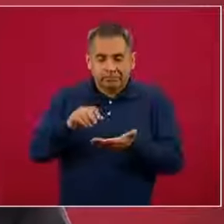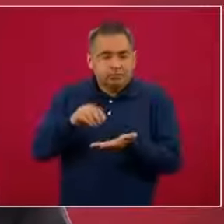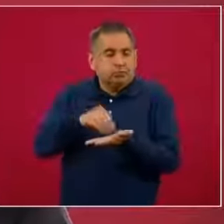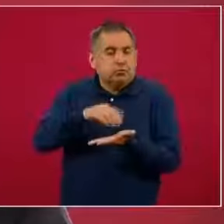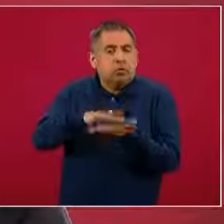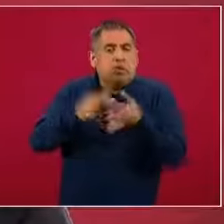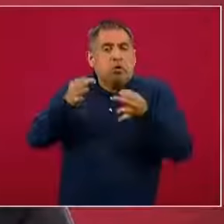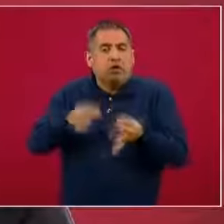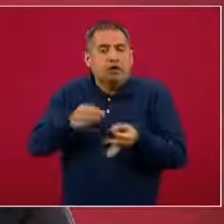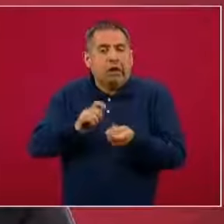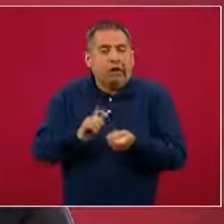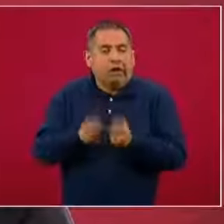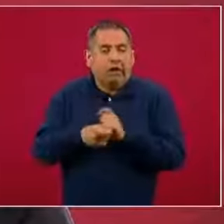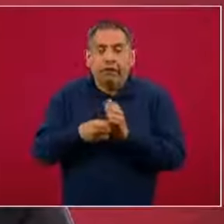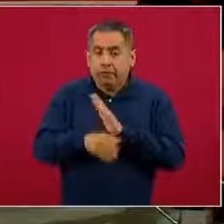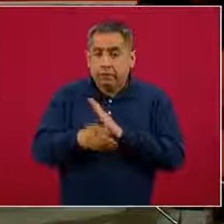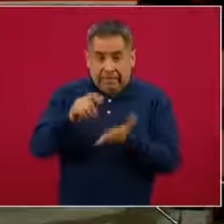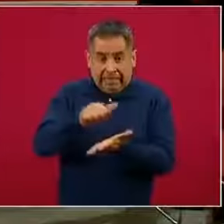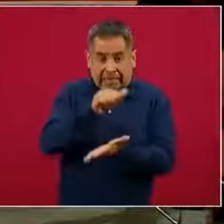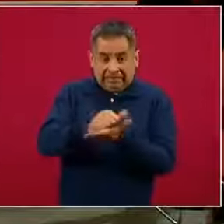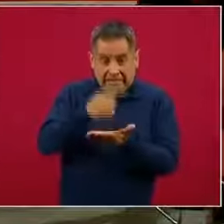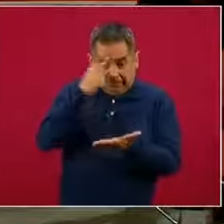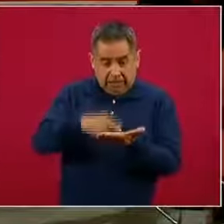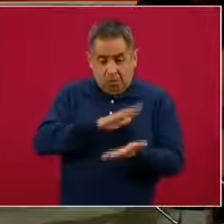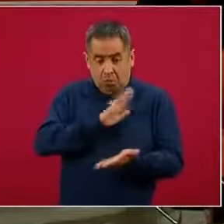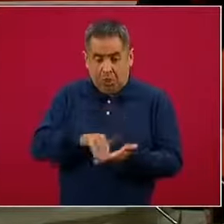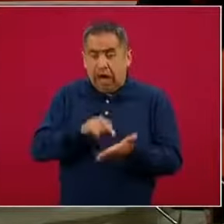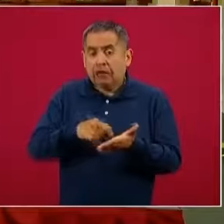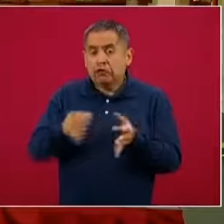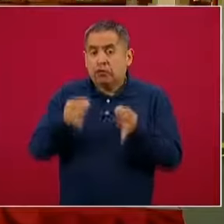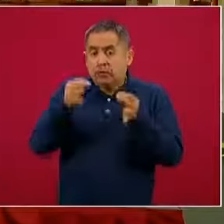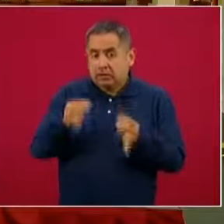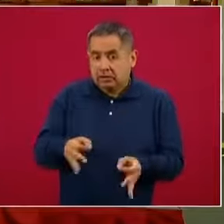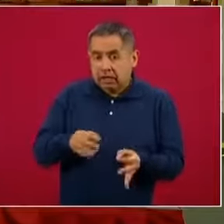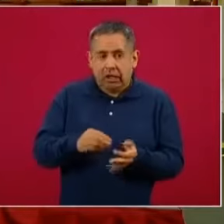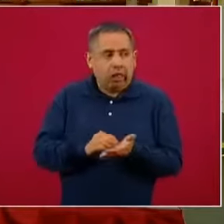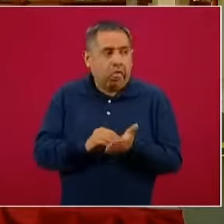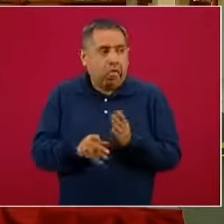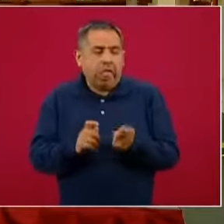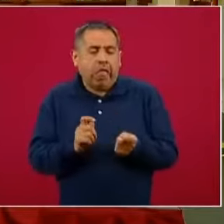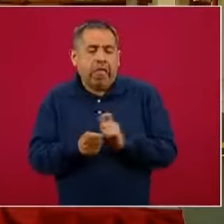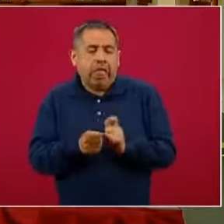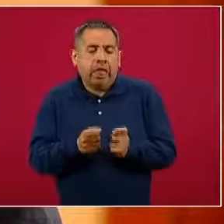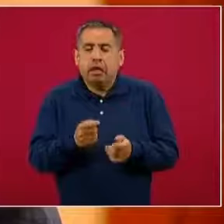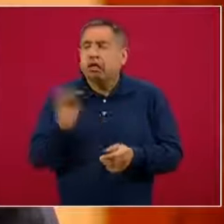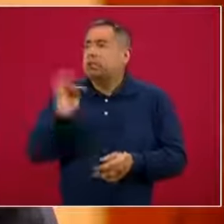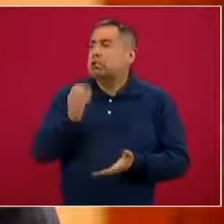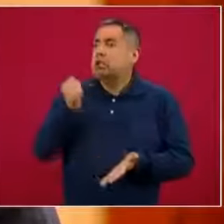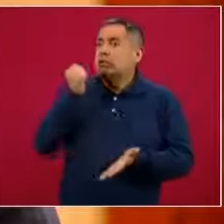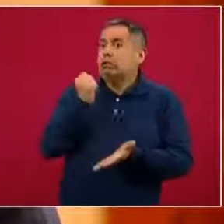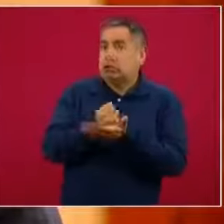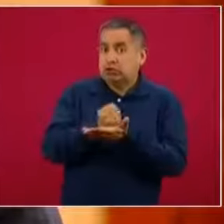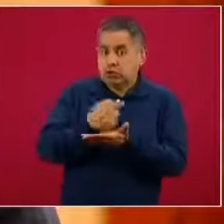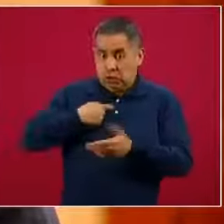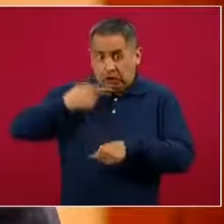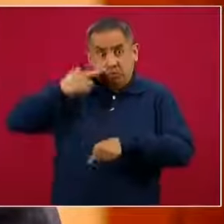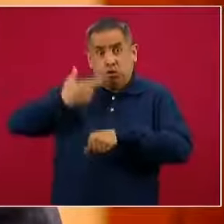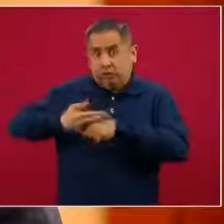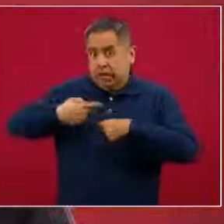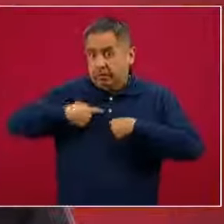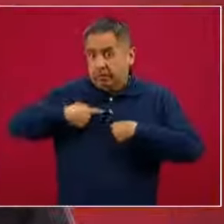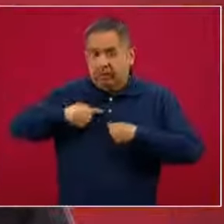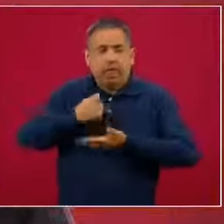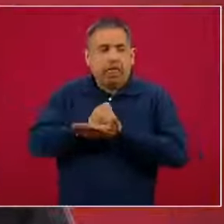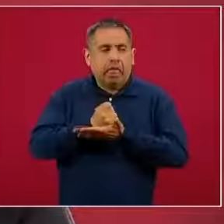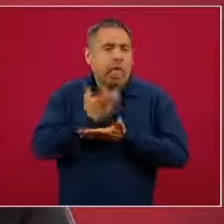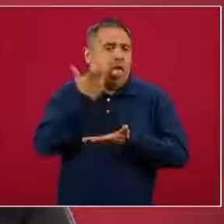oficiales. El certificado de defunción es un documento oficial. La persona certificante adquiere una responsabilidad legal